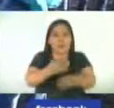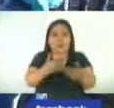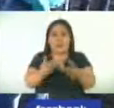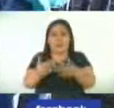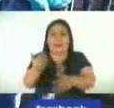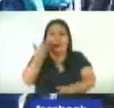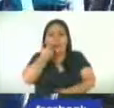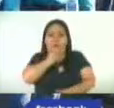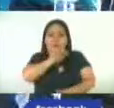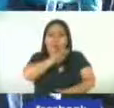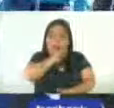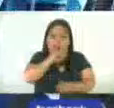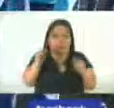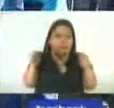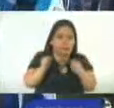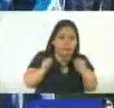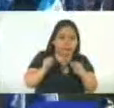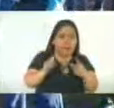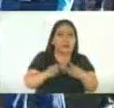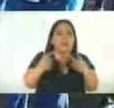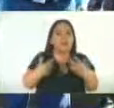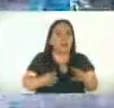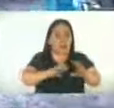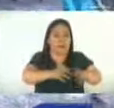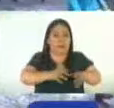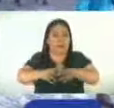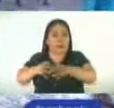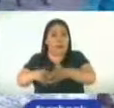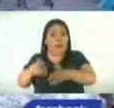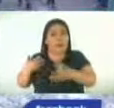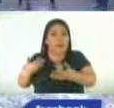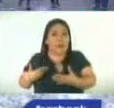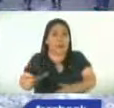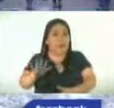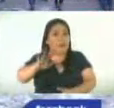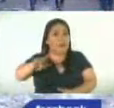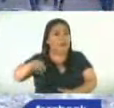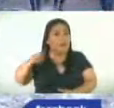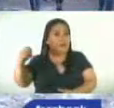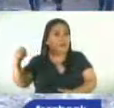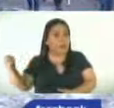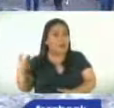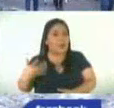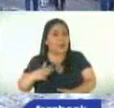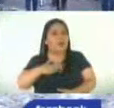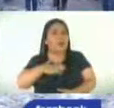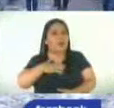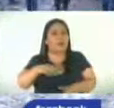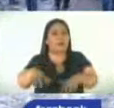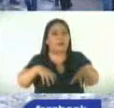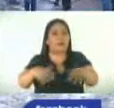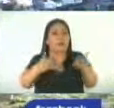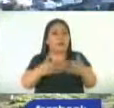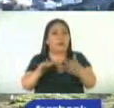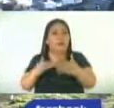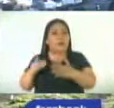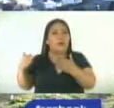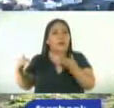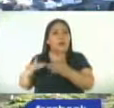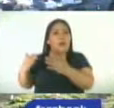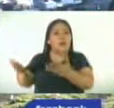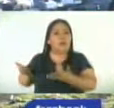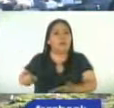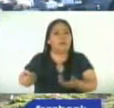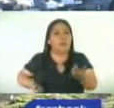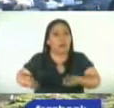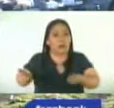chikungunya. Son más de 5.000 miembros de la DOM los que se desplazarán a nivel nacional, por lo que incluso contarán con el apoyo de 100 vehículos